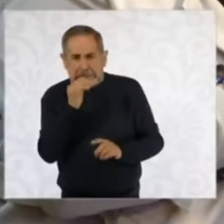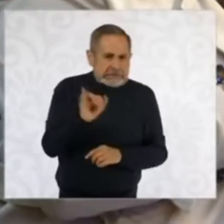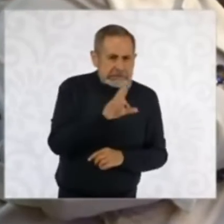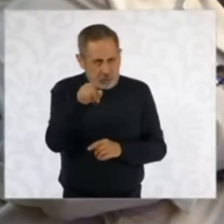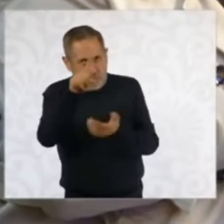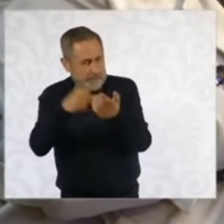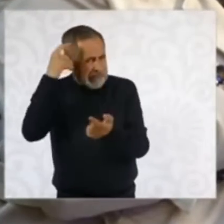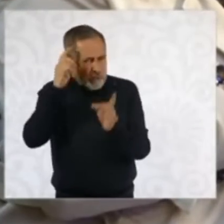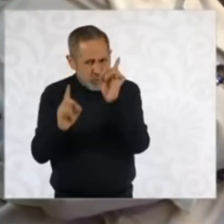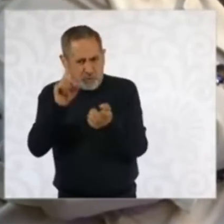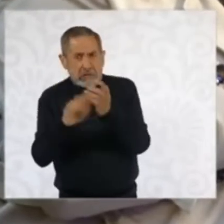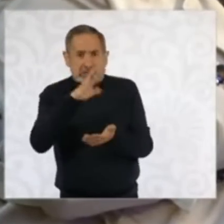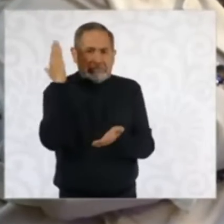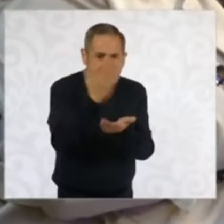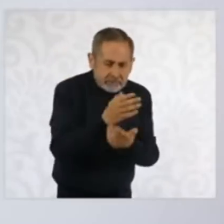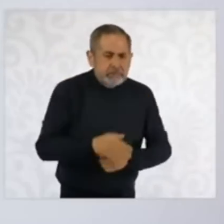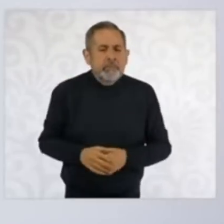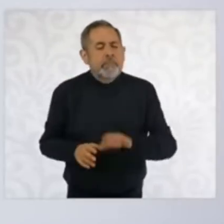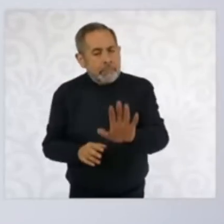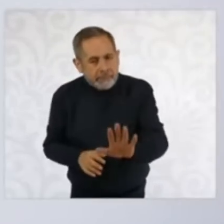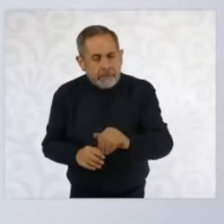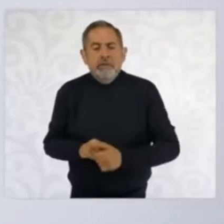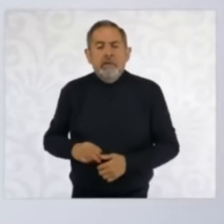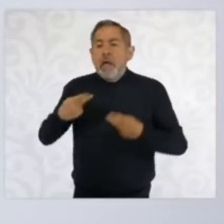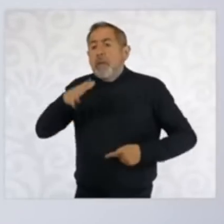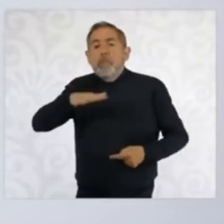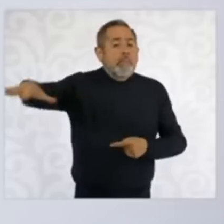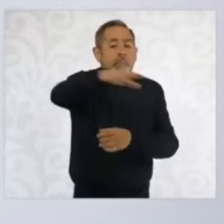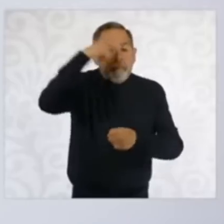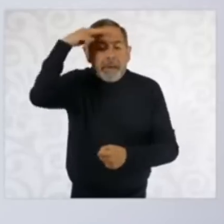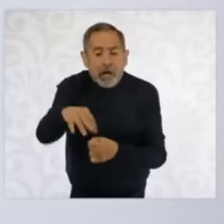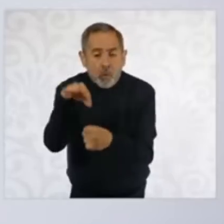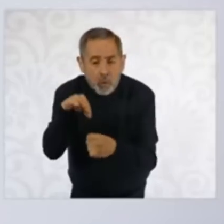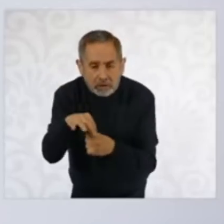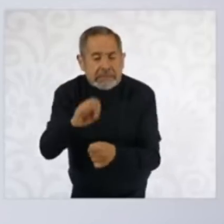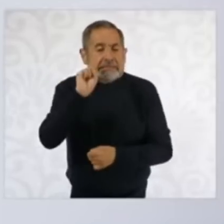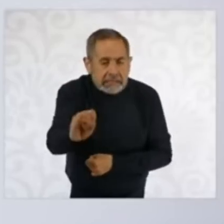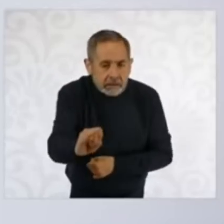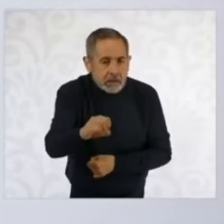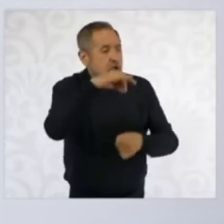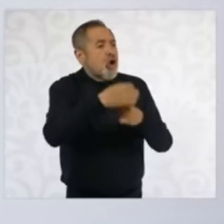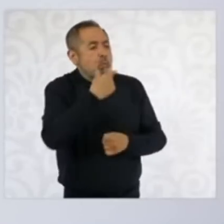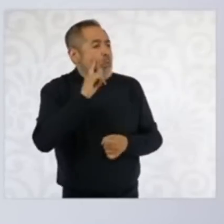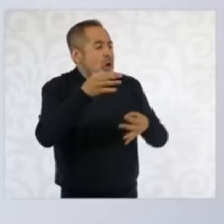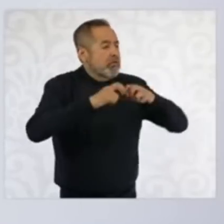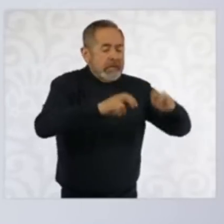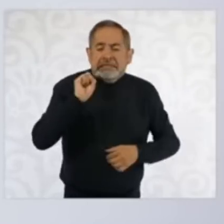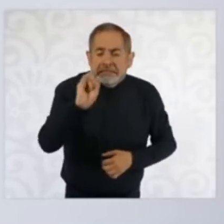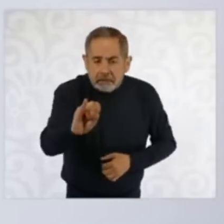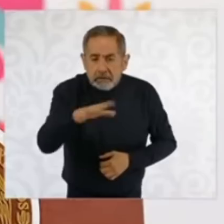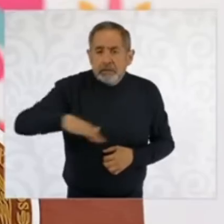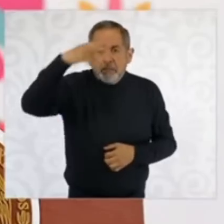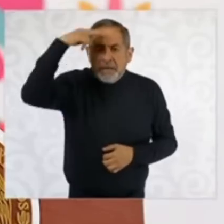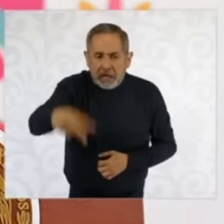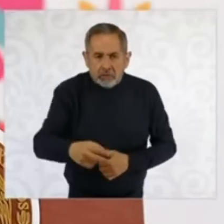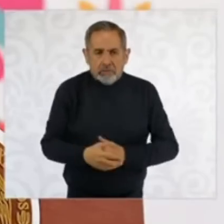pueda detenerse o frenarse un poco? El pueblo de México va a votar por jueces, por las y los jueces, magistrados y ministros.